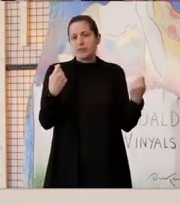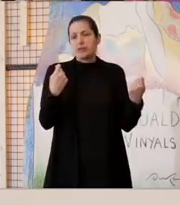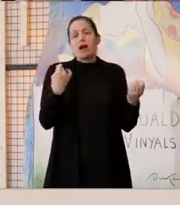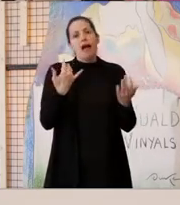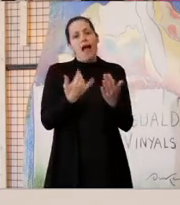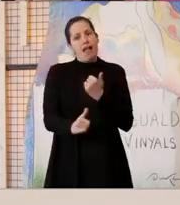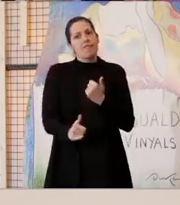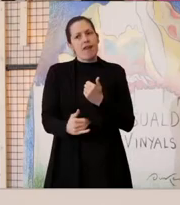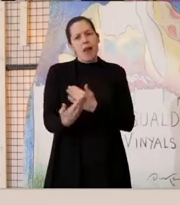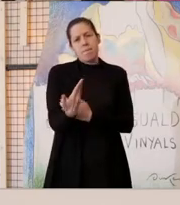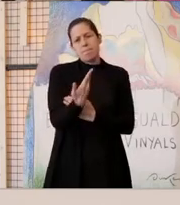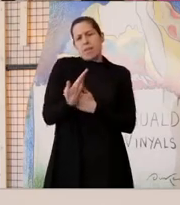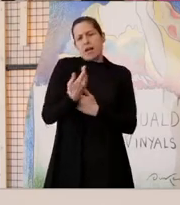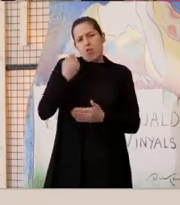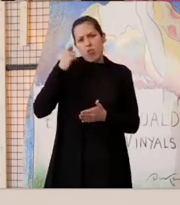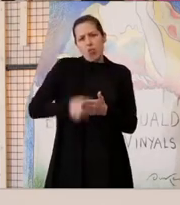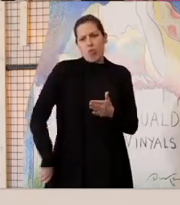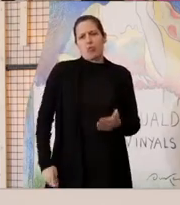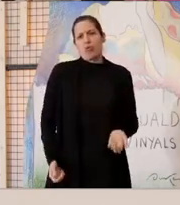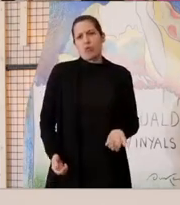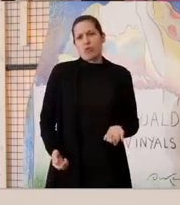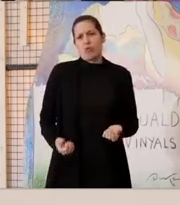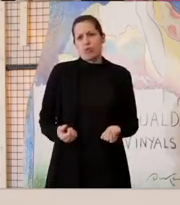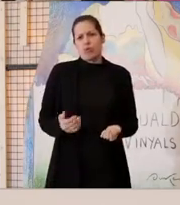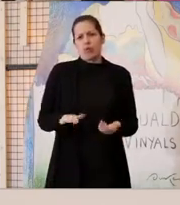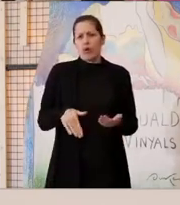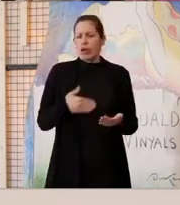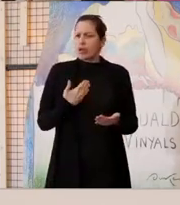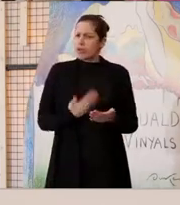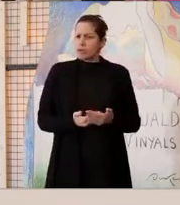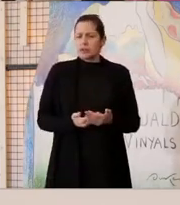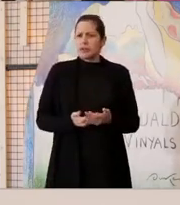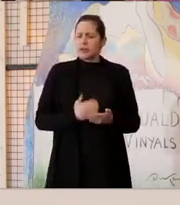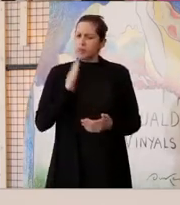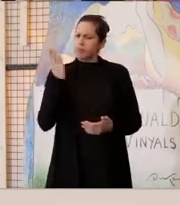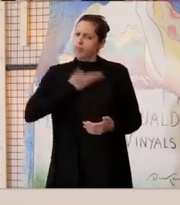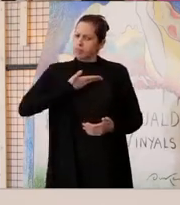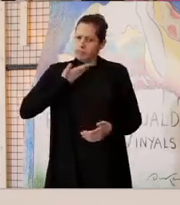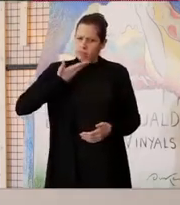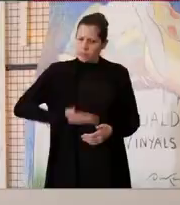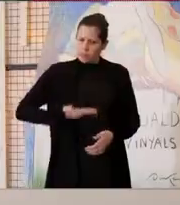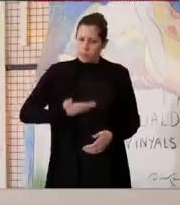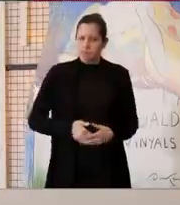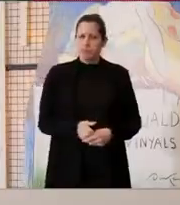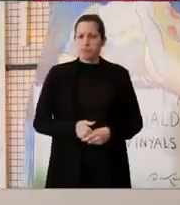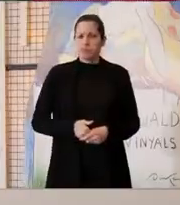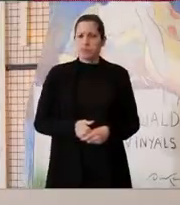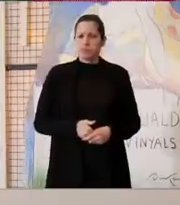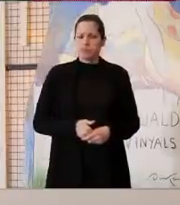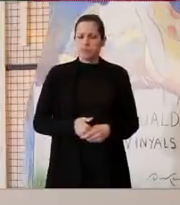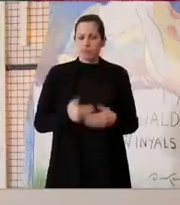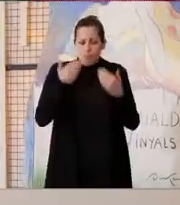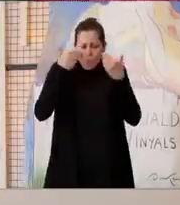a tener ataques durísimos que a veces son crueles y que se proyectan te afectan